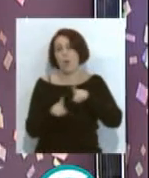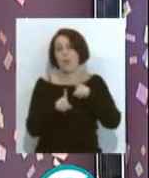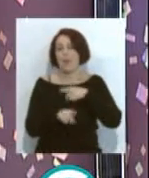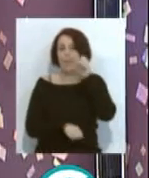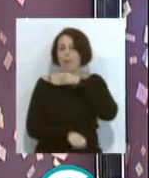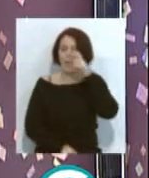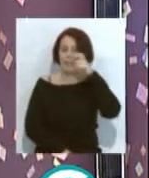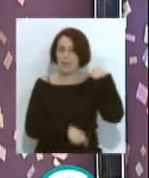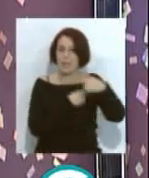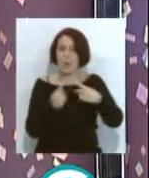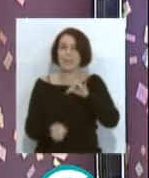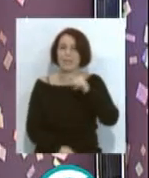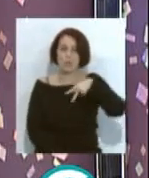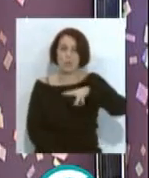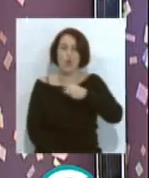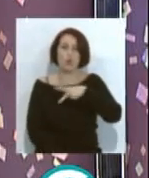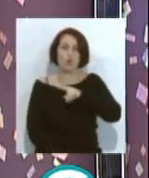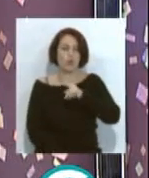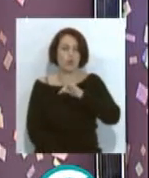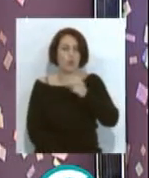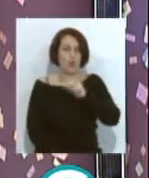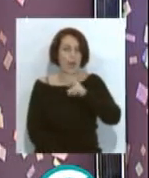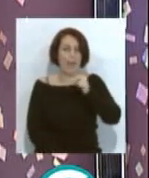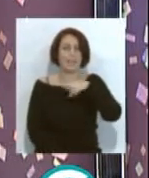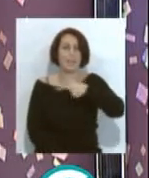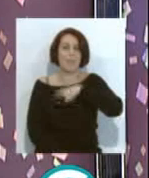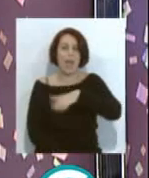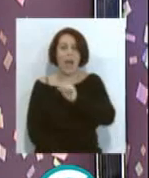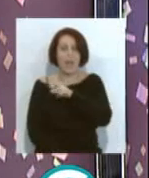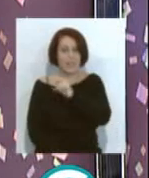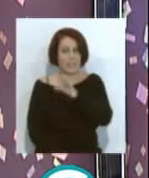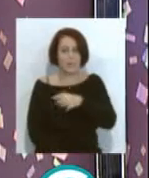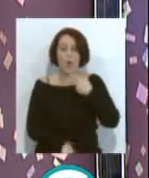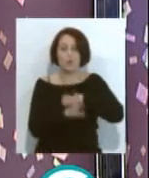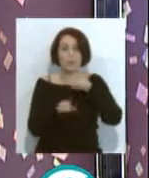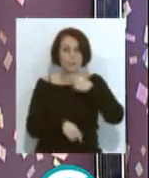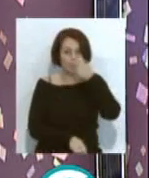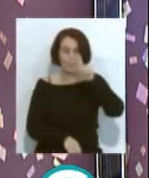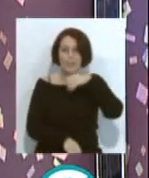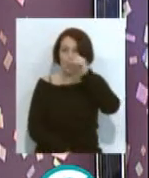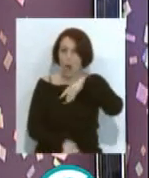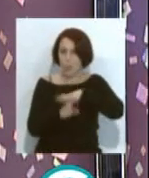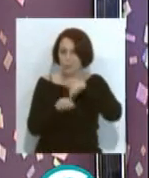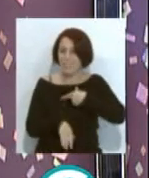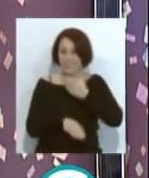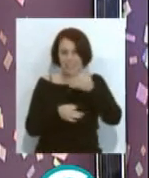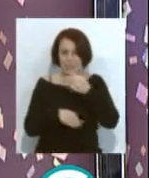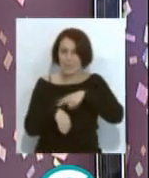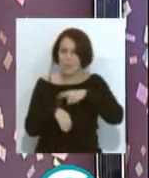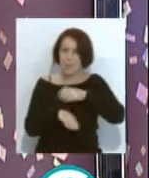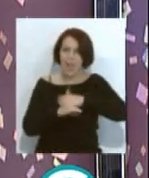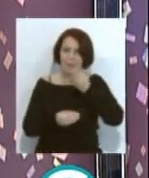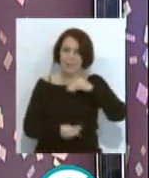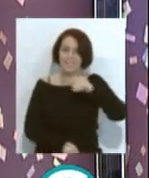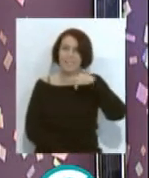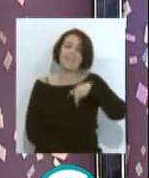Tino Tobar y de Antonio Martínez Ares. Dicho esto, pues una última pincelada, una última copla. Siempre hay tiempo para más, y en